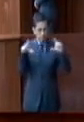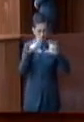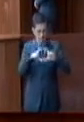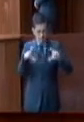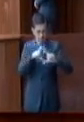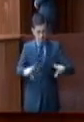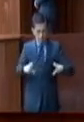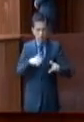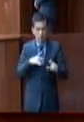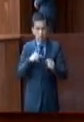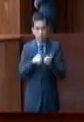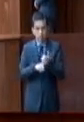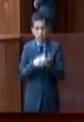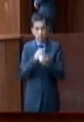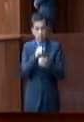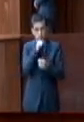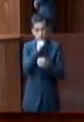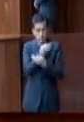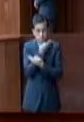comunicado